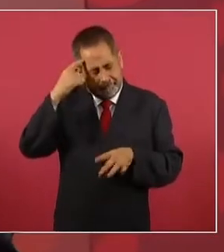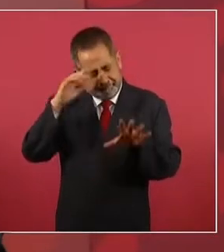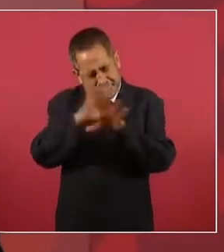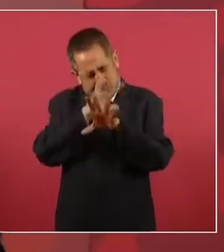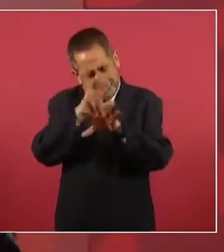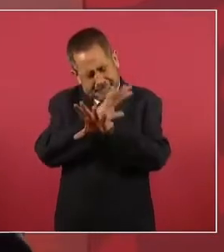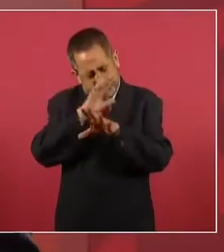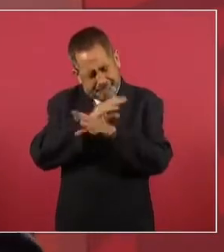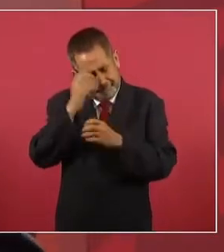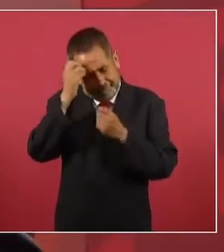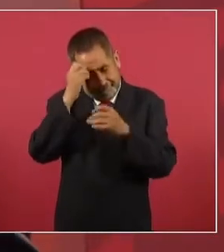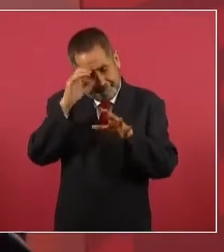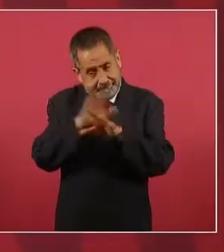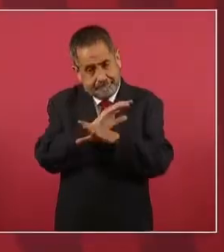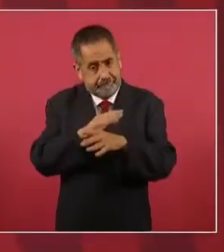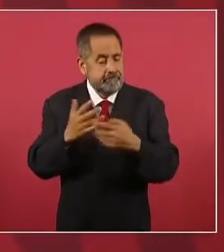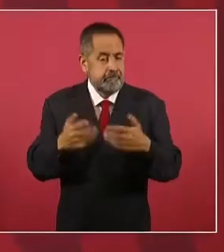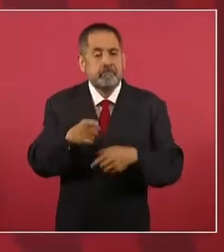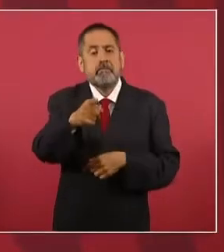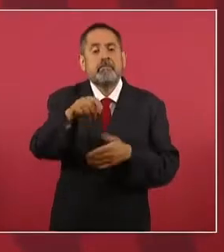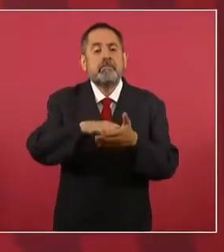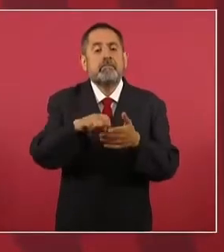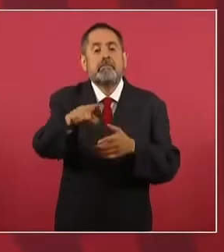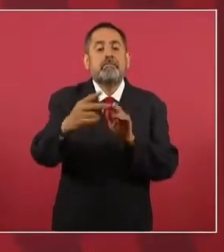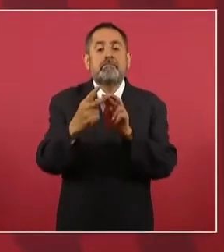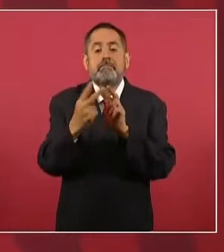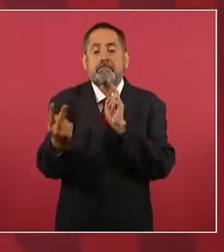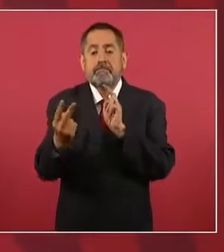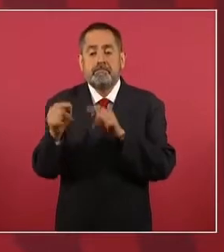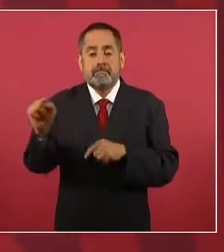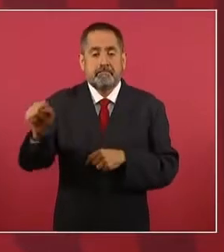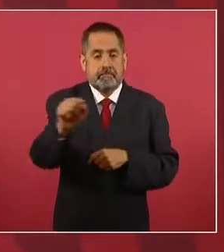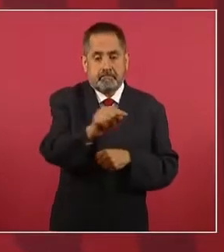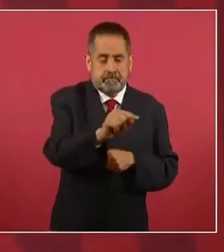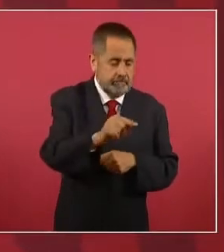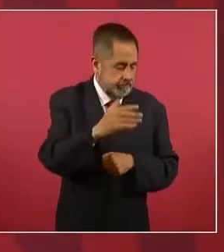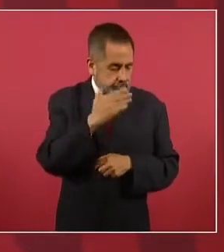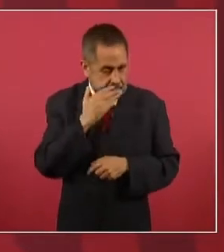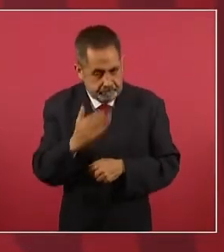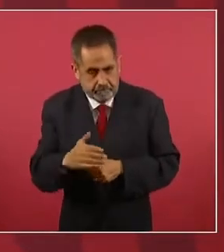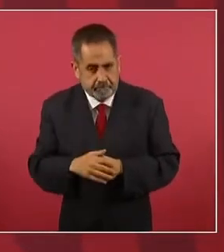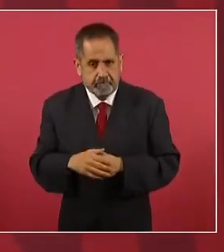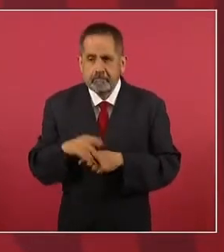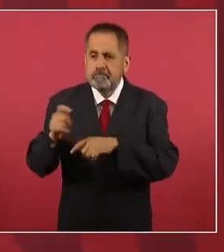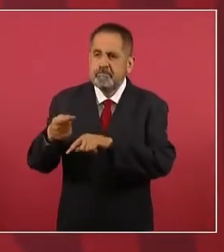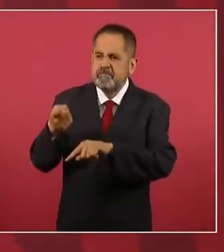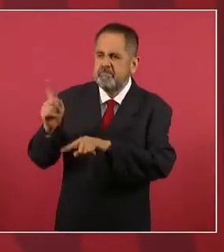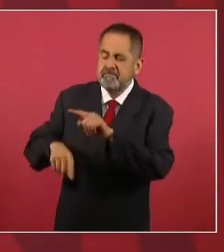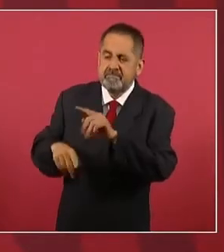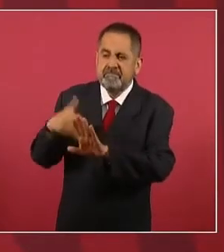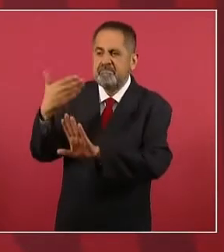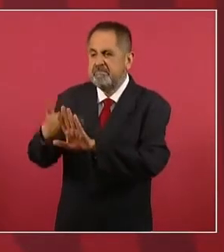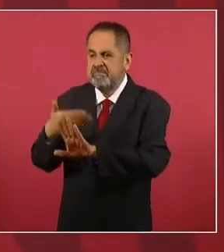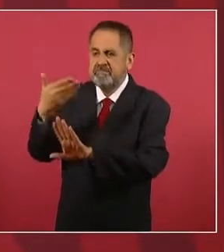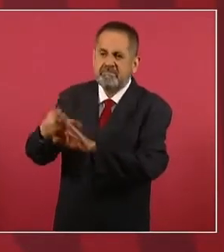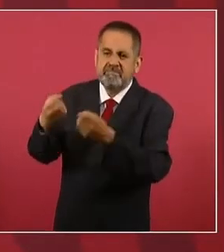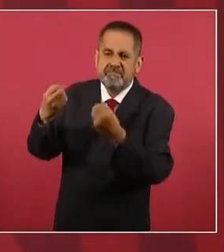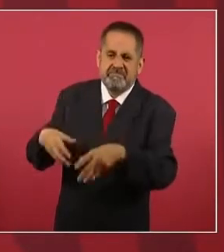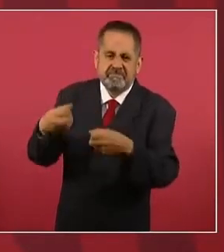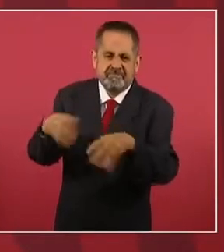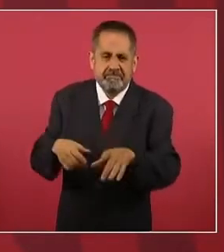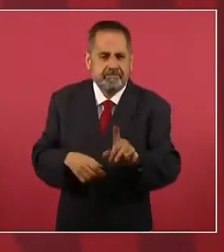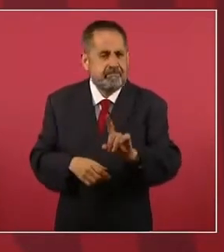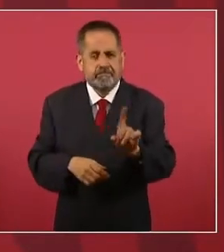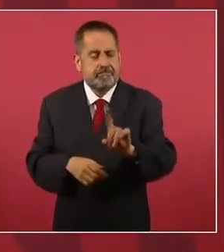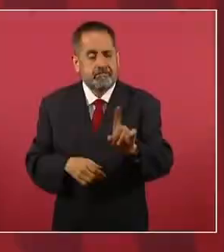Entonces, en el caso de estos vecinos, decirles, a nadie se le perjudica. Es como lo